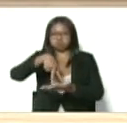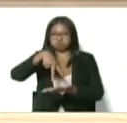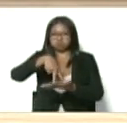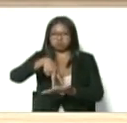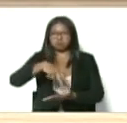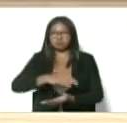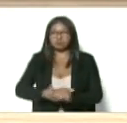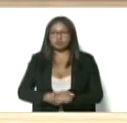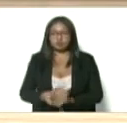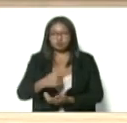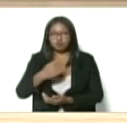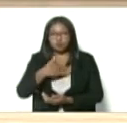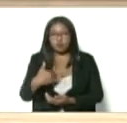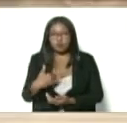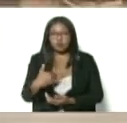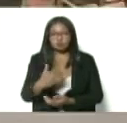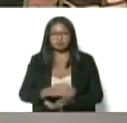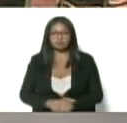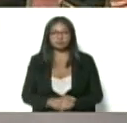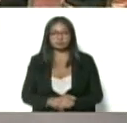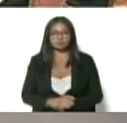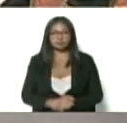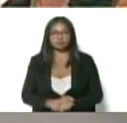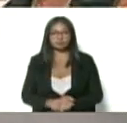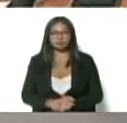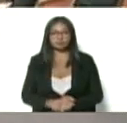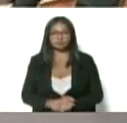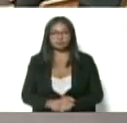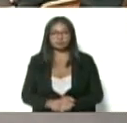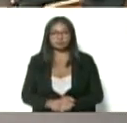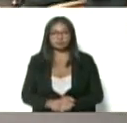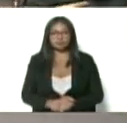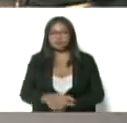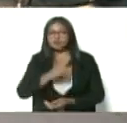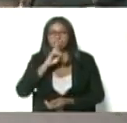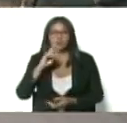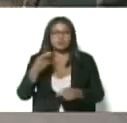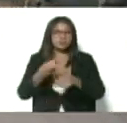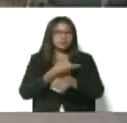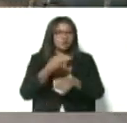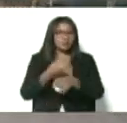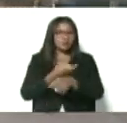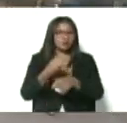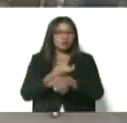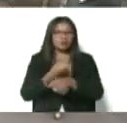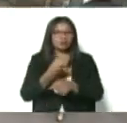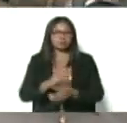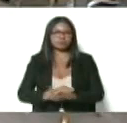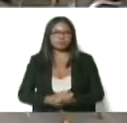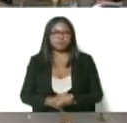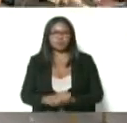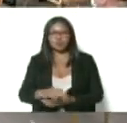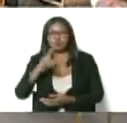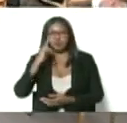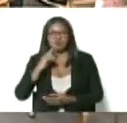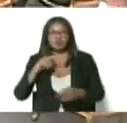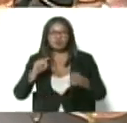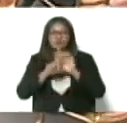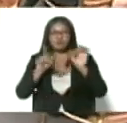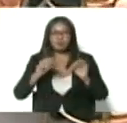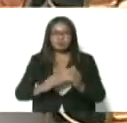quiero proceder en nombre del gobierno bolivarianos que